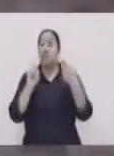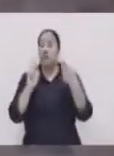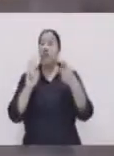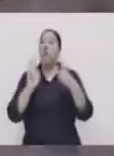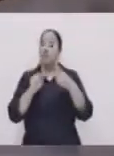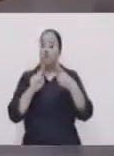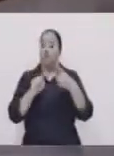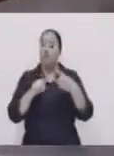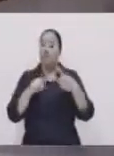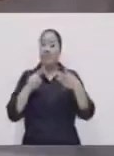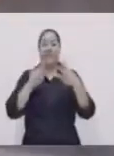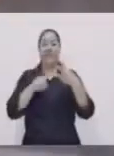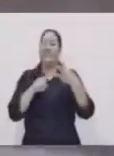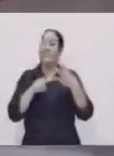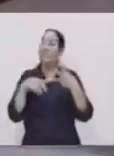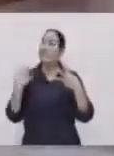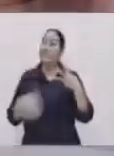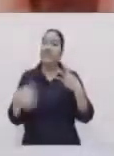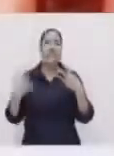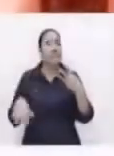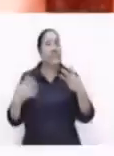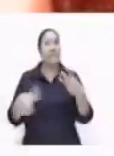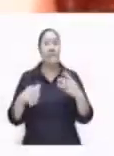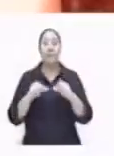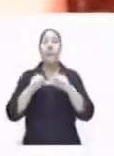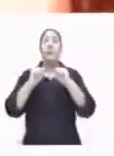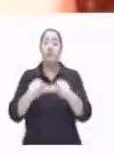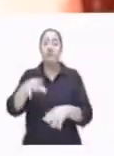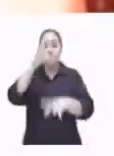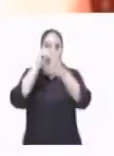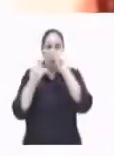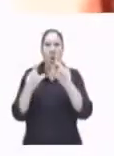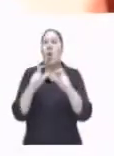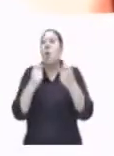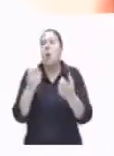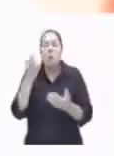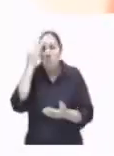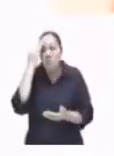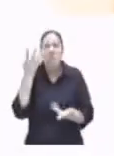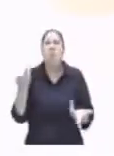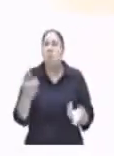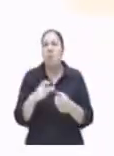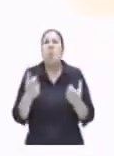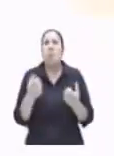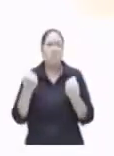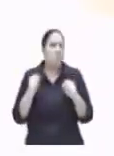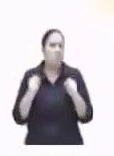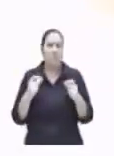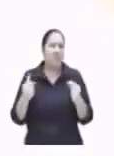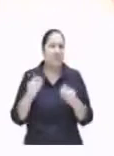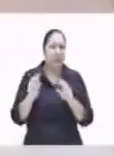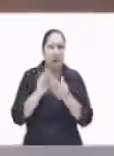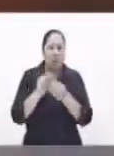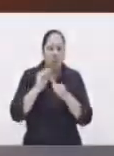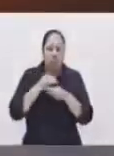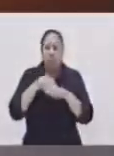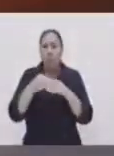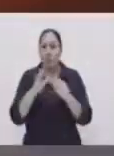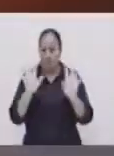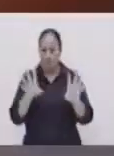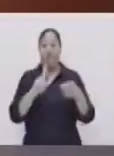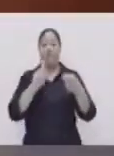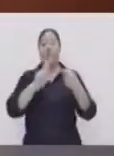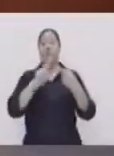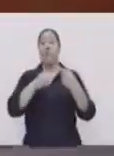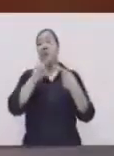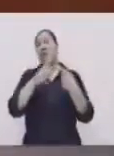primer, segundo y tercer grado. A continuación aprenderemos a reconocer cada una de ellas y su tratamiento. Las quemaduras de